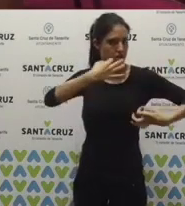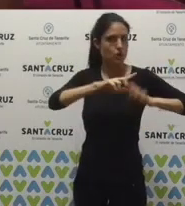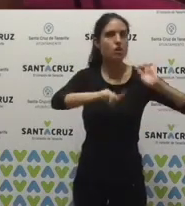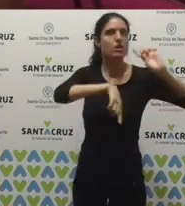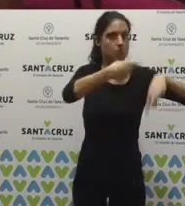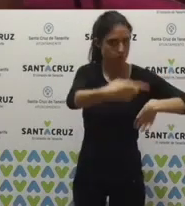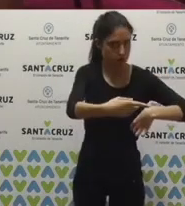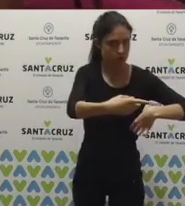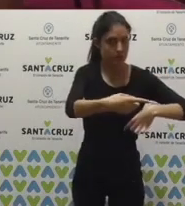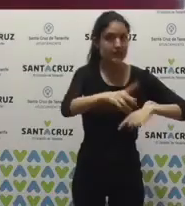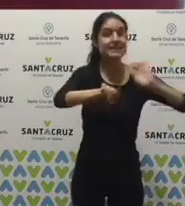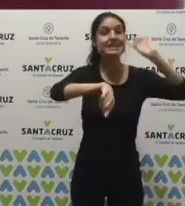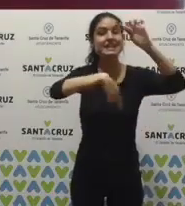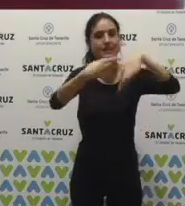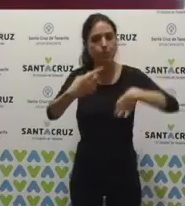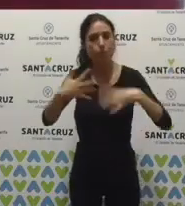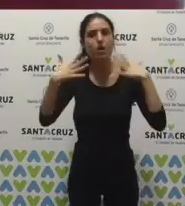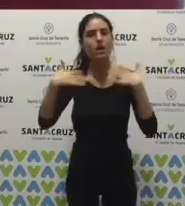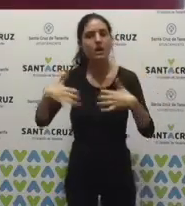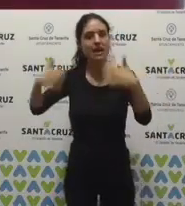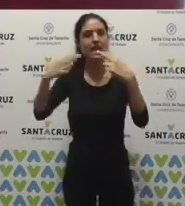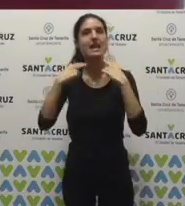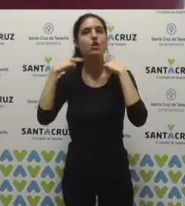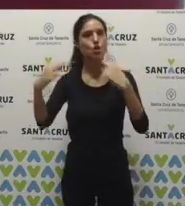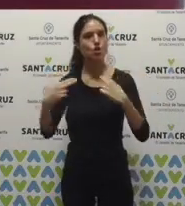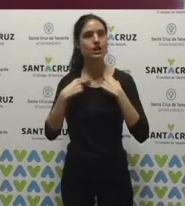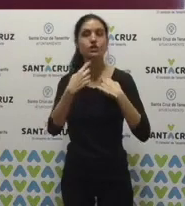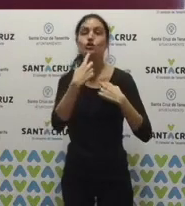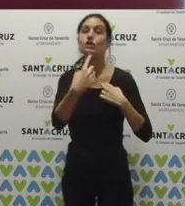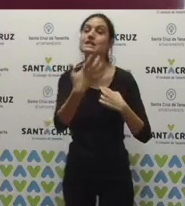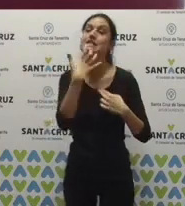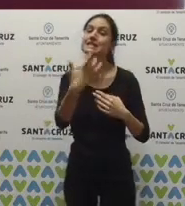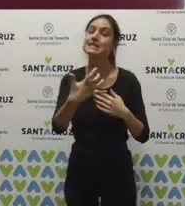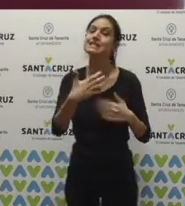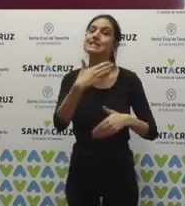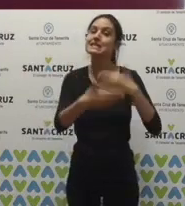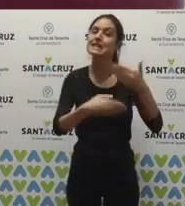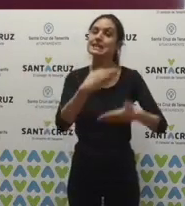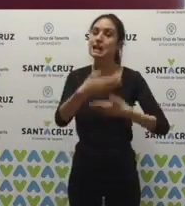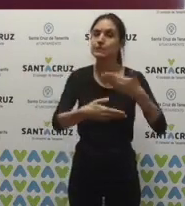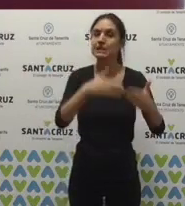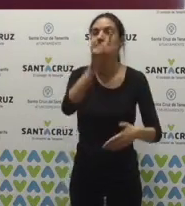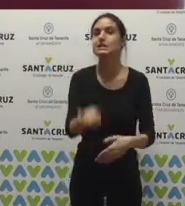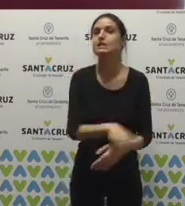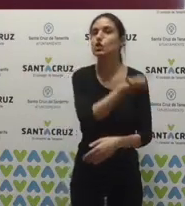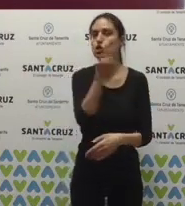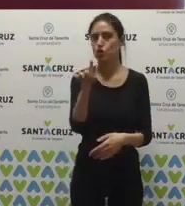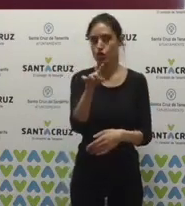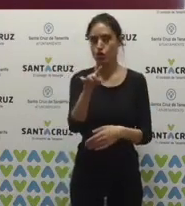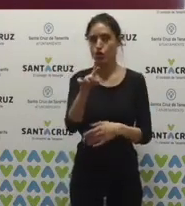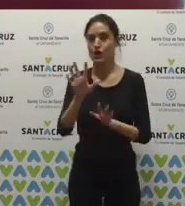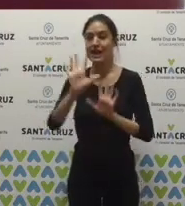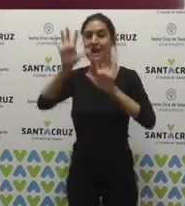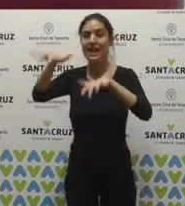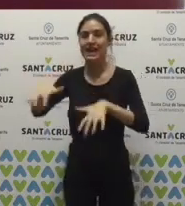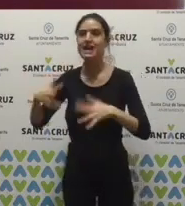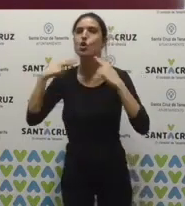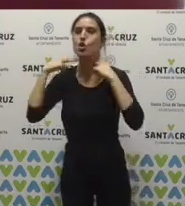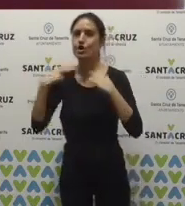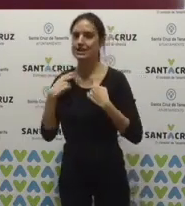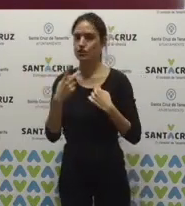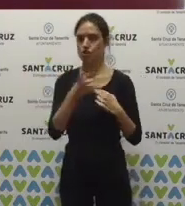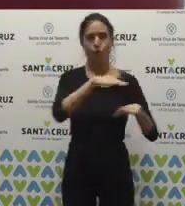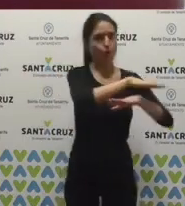el que decide el que decide si se tramita como proyecto de ley o no es el congreso no es el gobierno una vez que se presenta